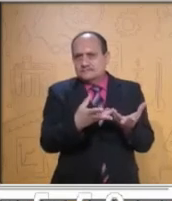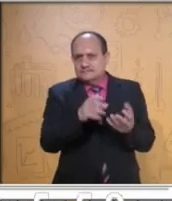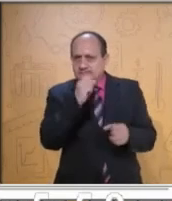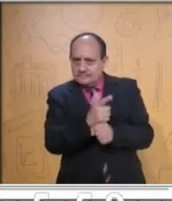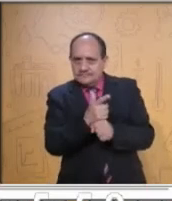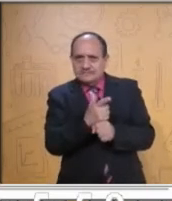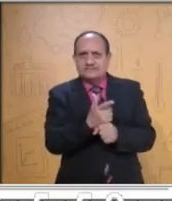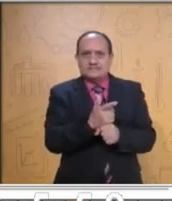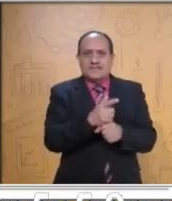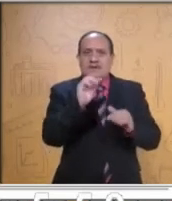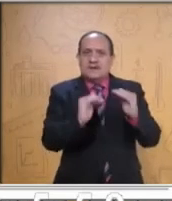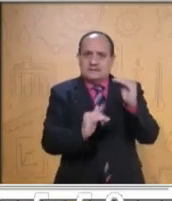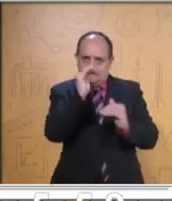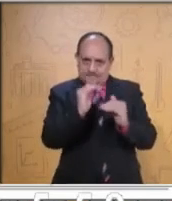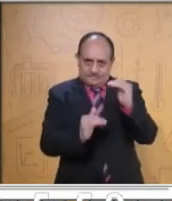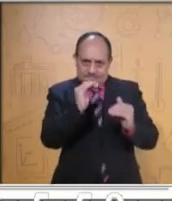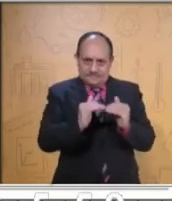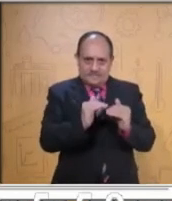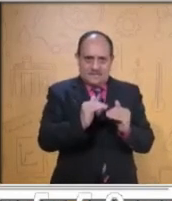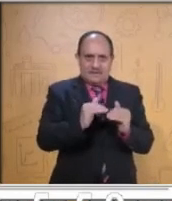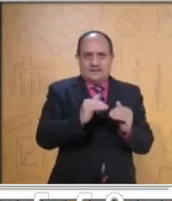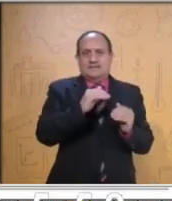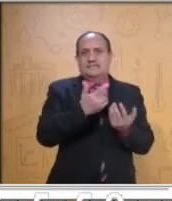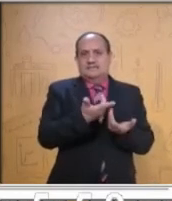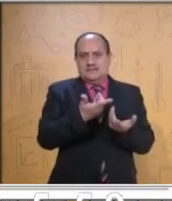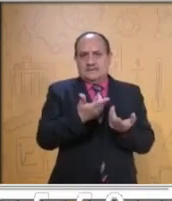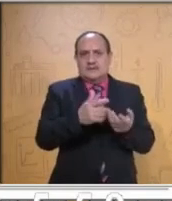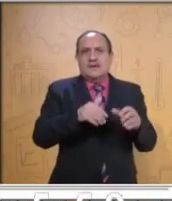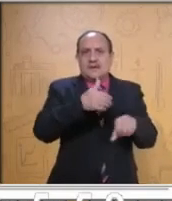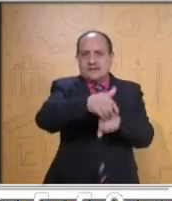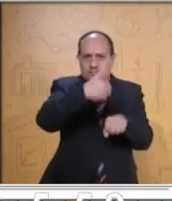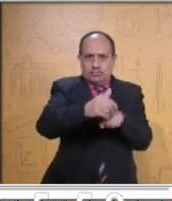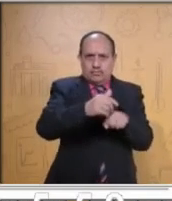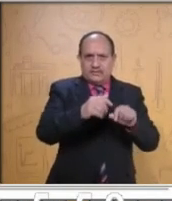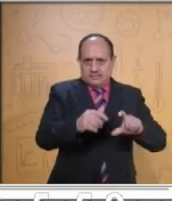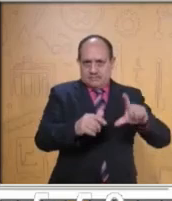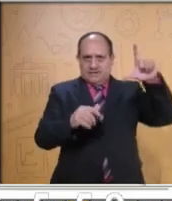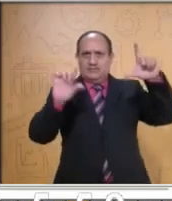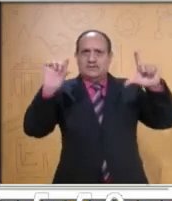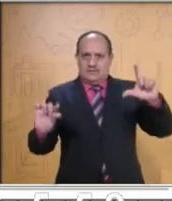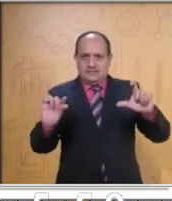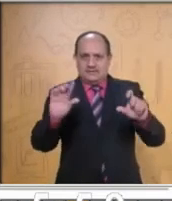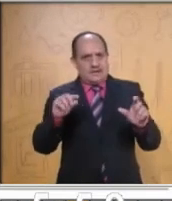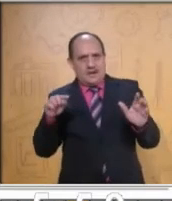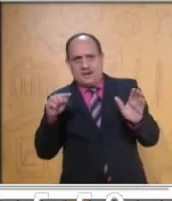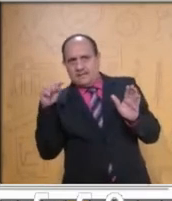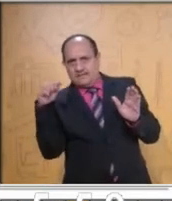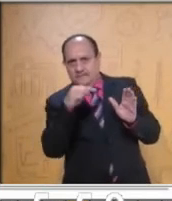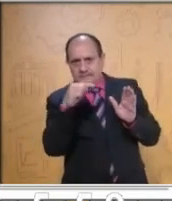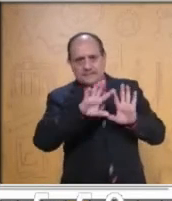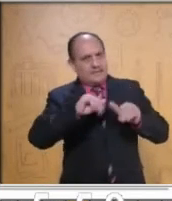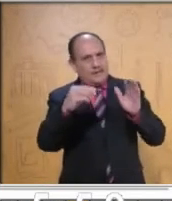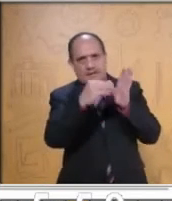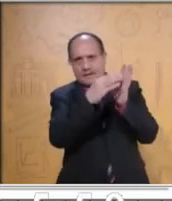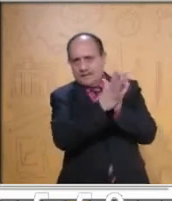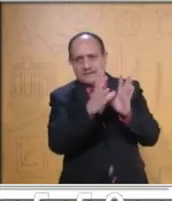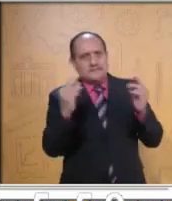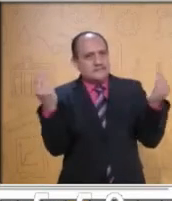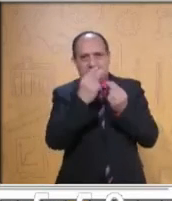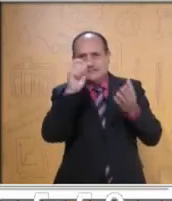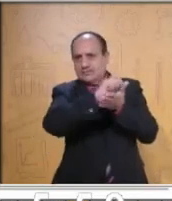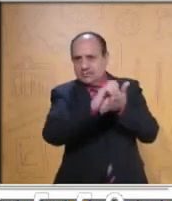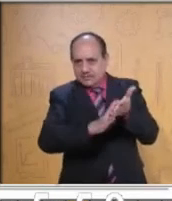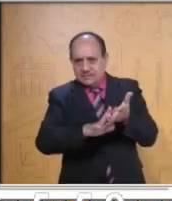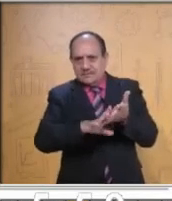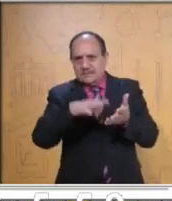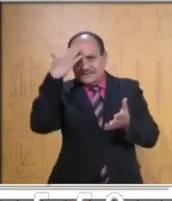entre los valores mayor y menor de dicho conjunto. Ya los tengo ahí, ya no los necesito volver a anotar. Yo sé que